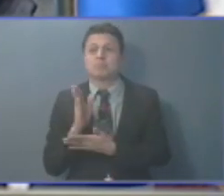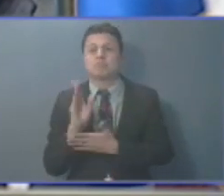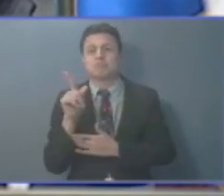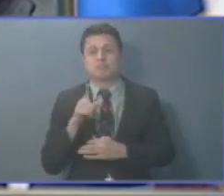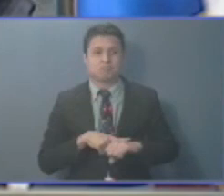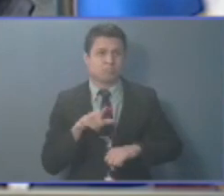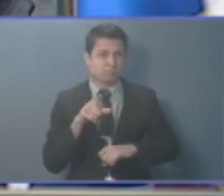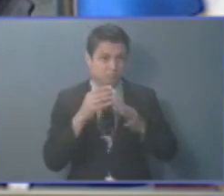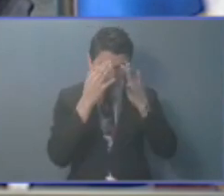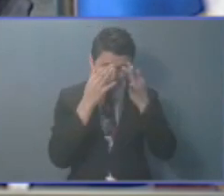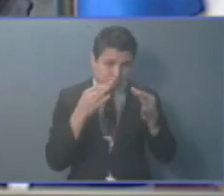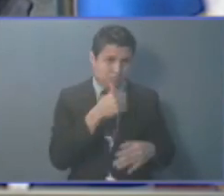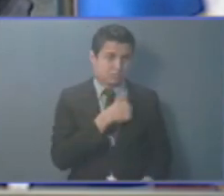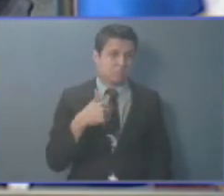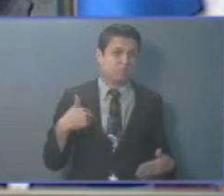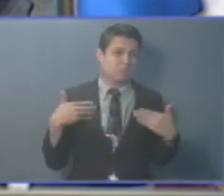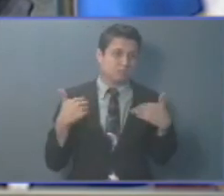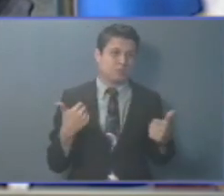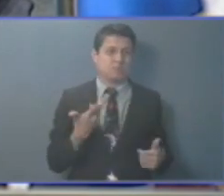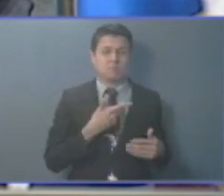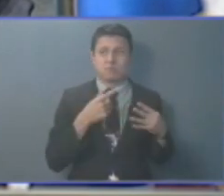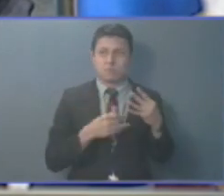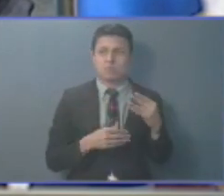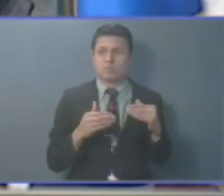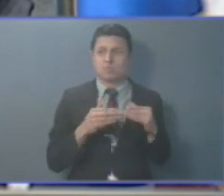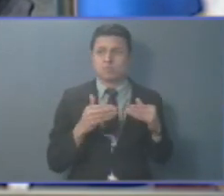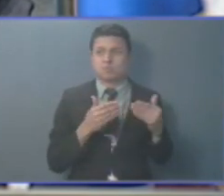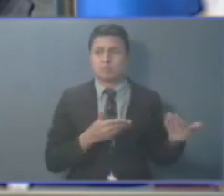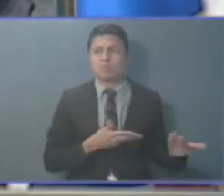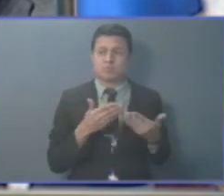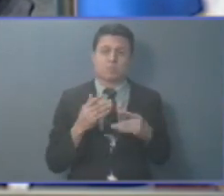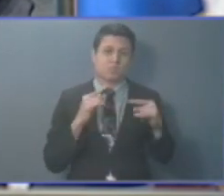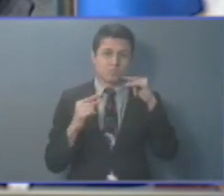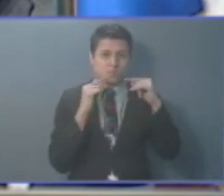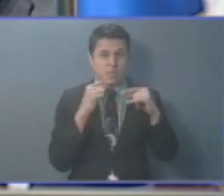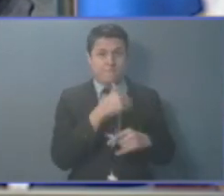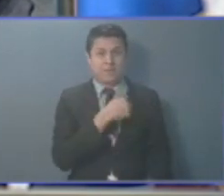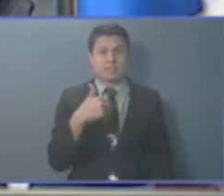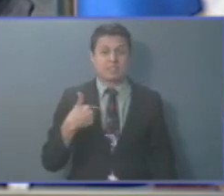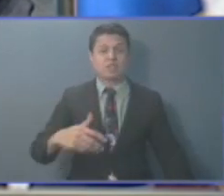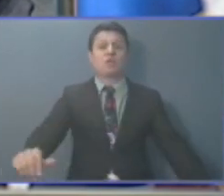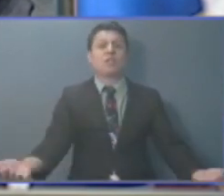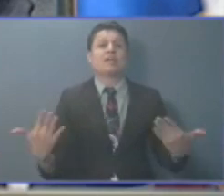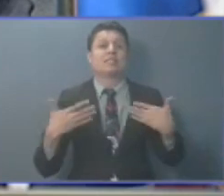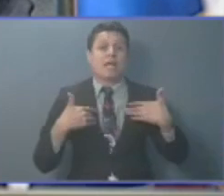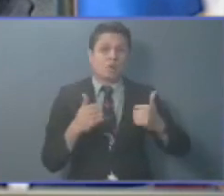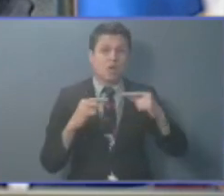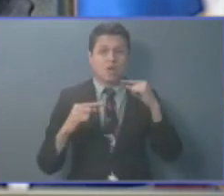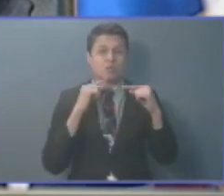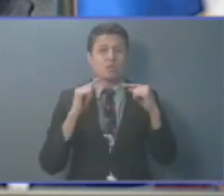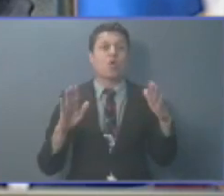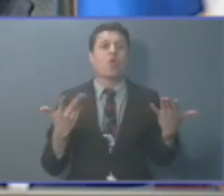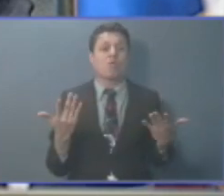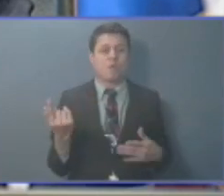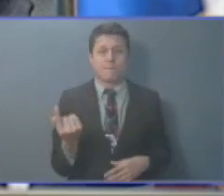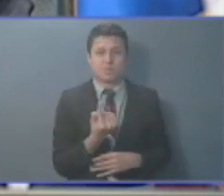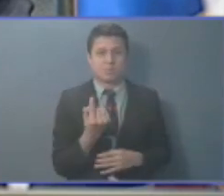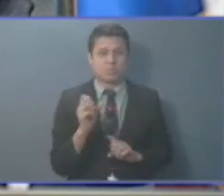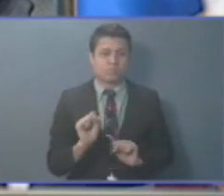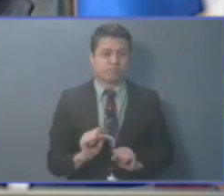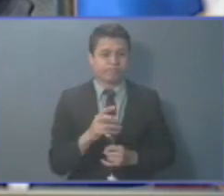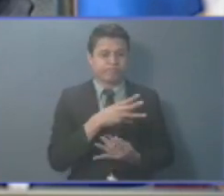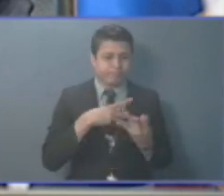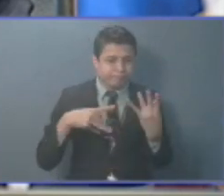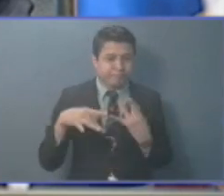misma señale. Nuestra legislación también le da poder al Ministerio de Salud de decidir sobre el manejo, movilidad, traslado y contención